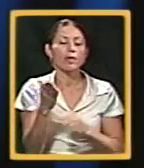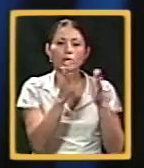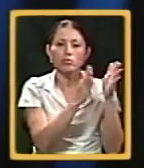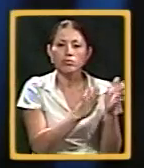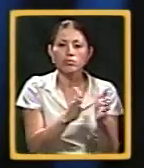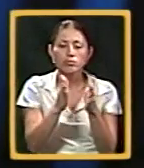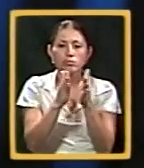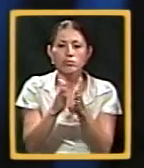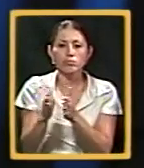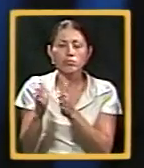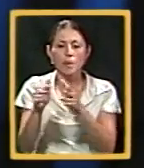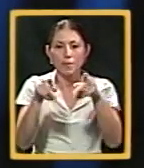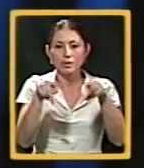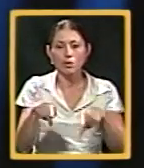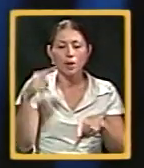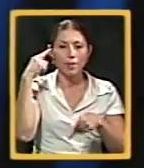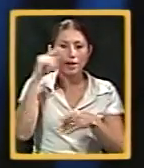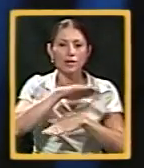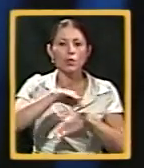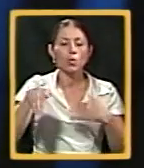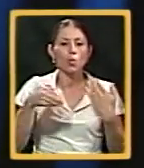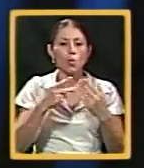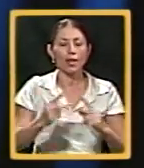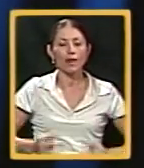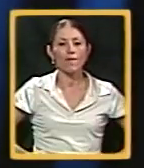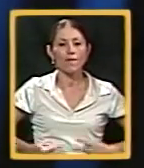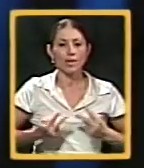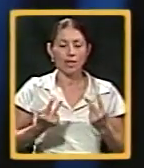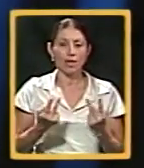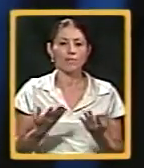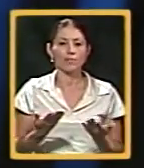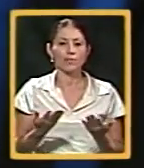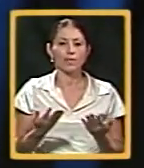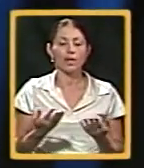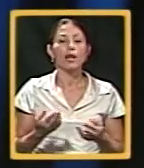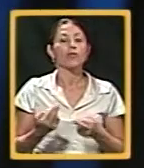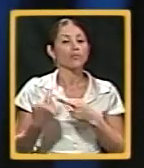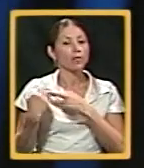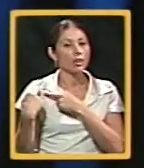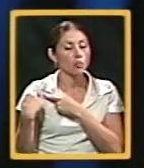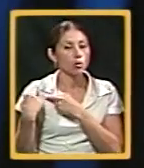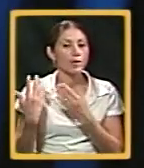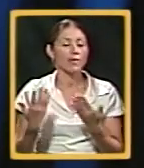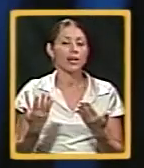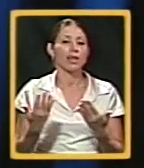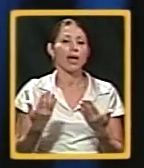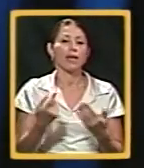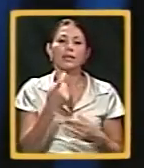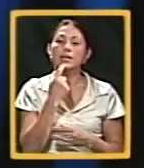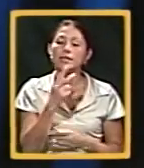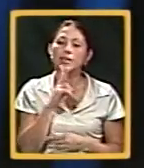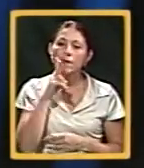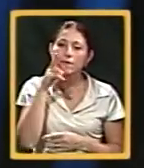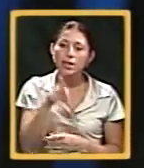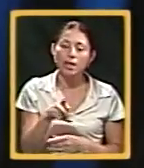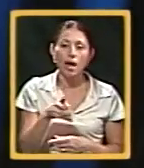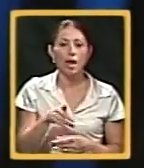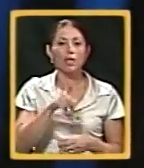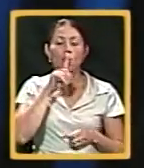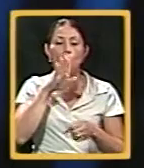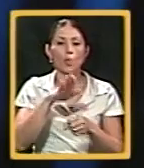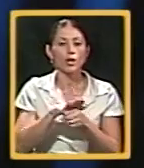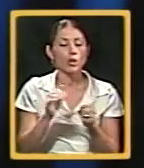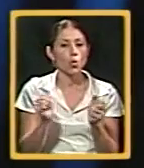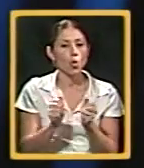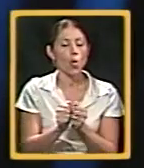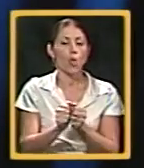vida. La responsabilidad, el decir la verdad, el cumplir con las obligaciones, el